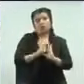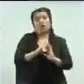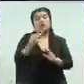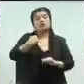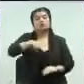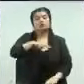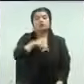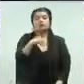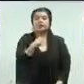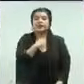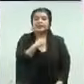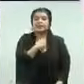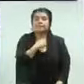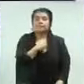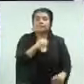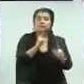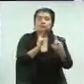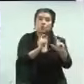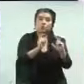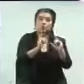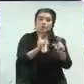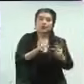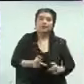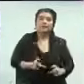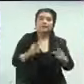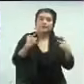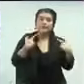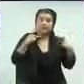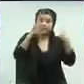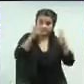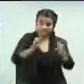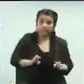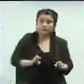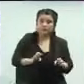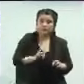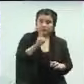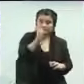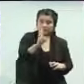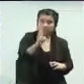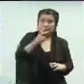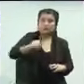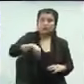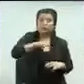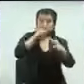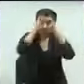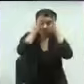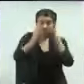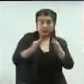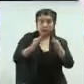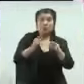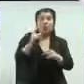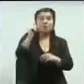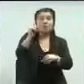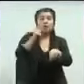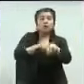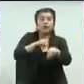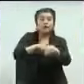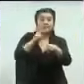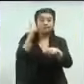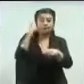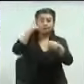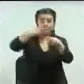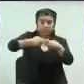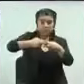resguardar la vida de las personas y por eso fue que tomamos la decisión del cierre provisional.